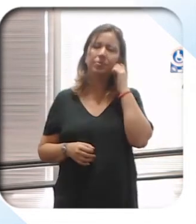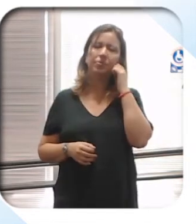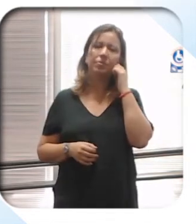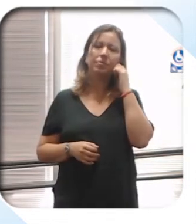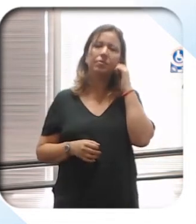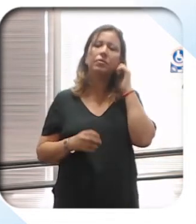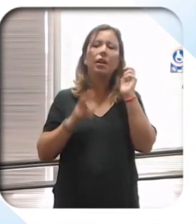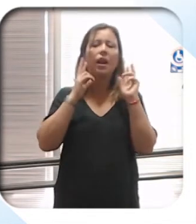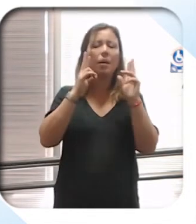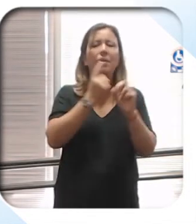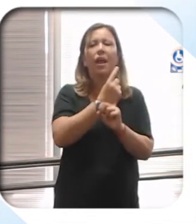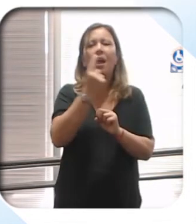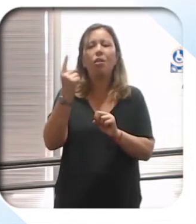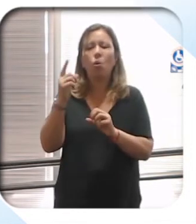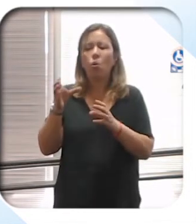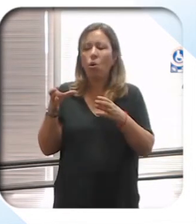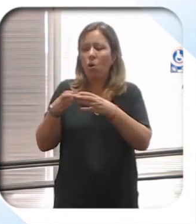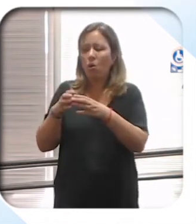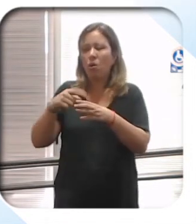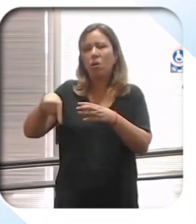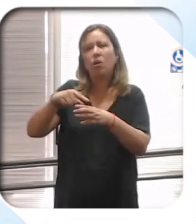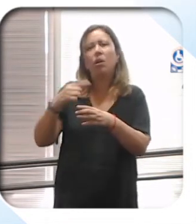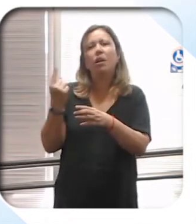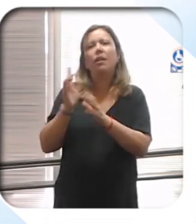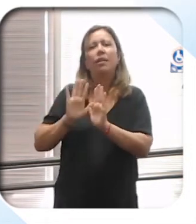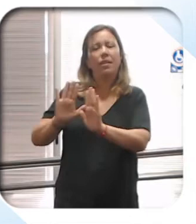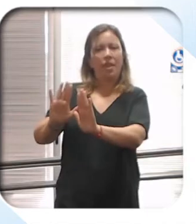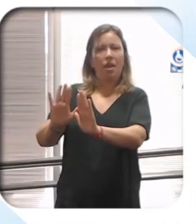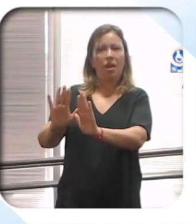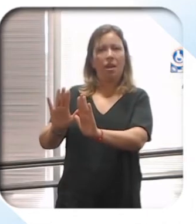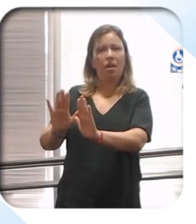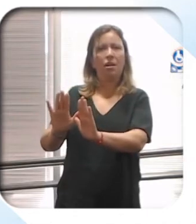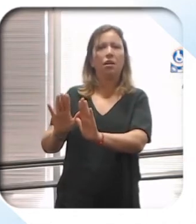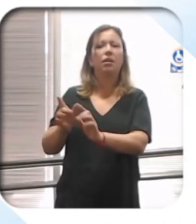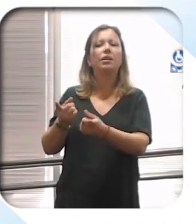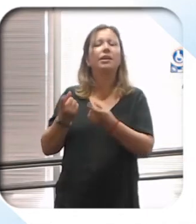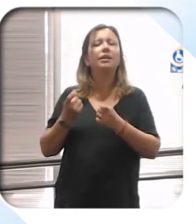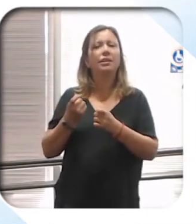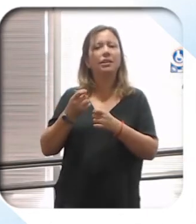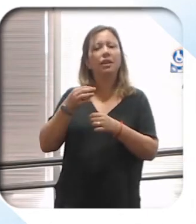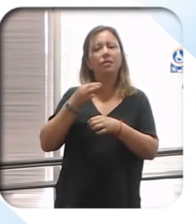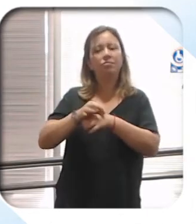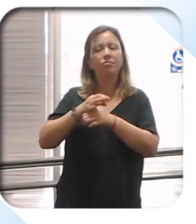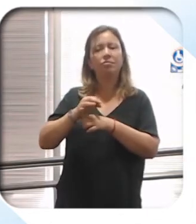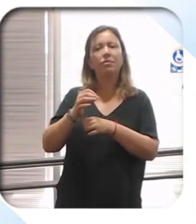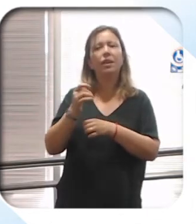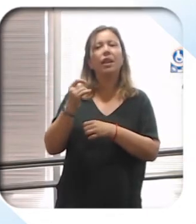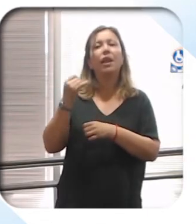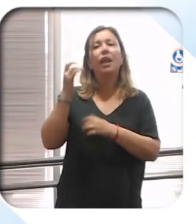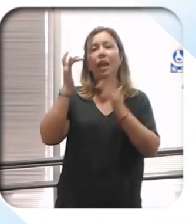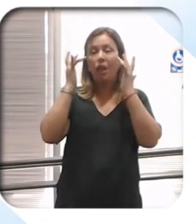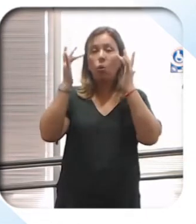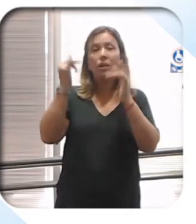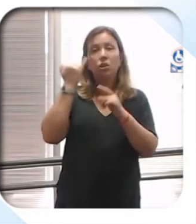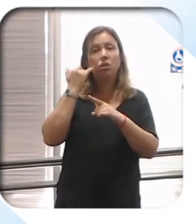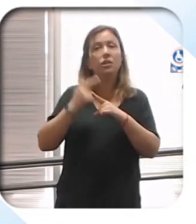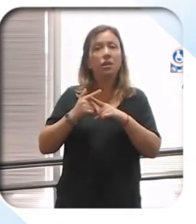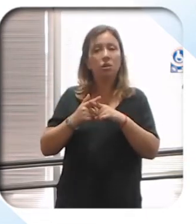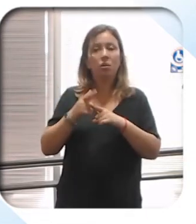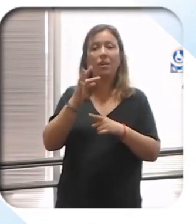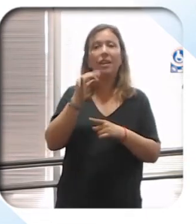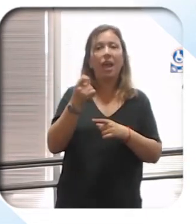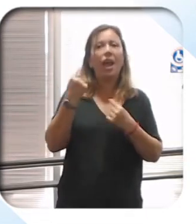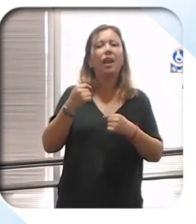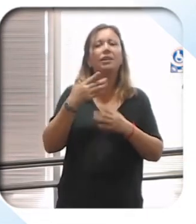Respetar los espacios de intimidad siempre. Será necesaria una psicoeducación sexual porque el paciente con TEA